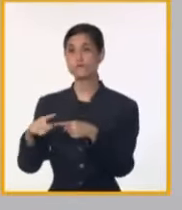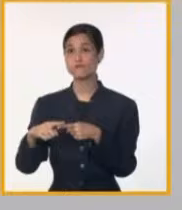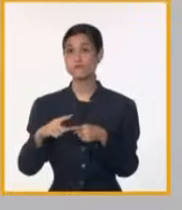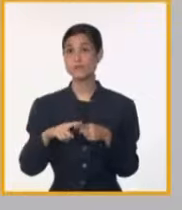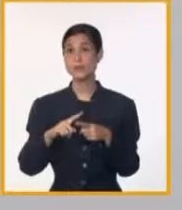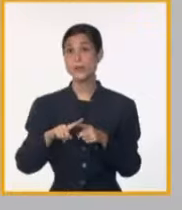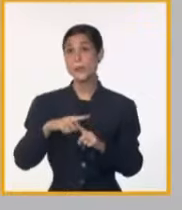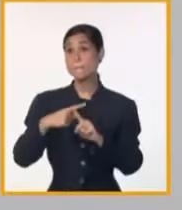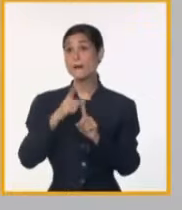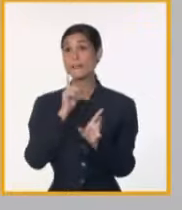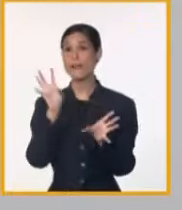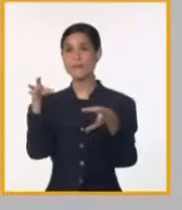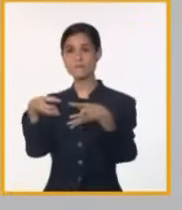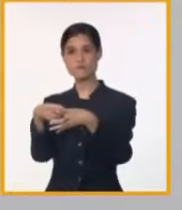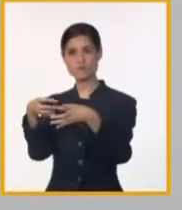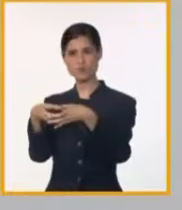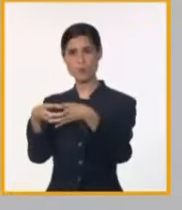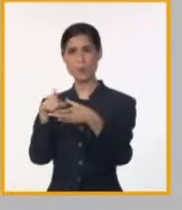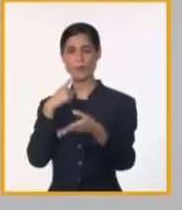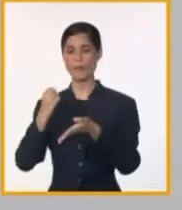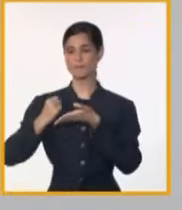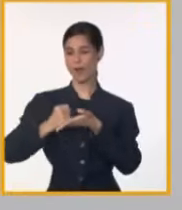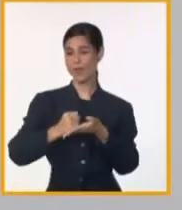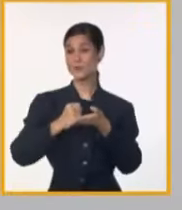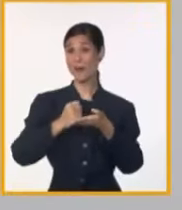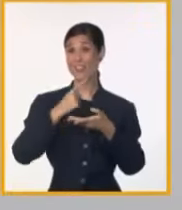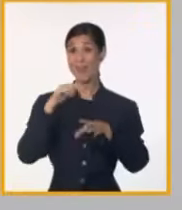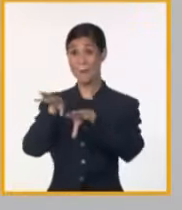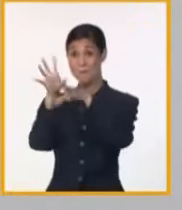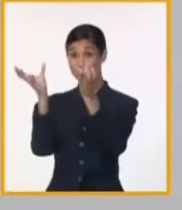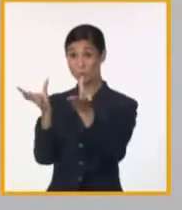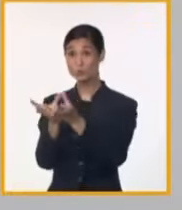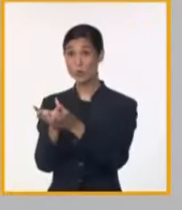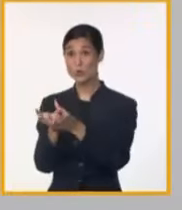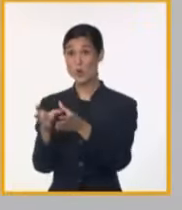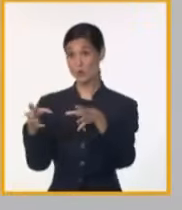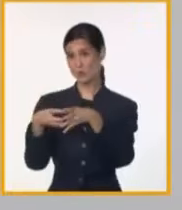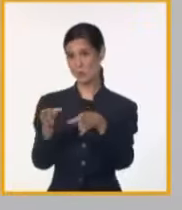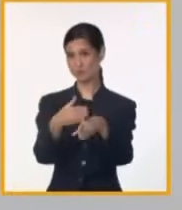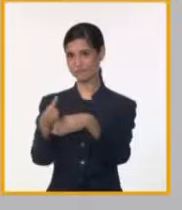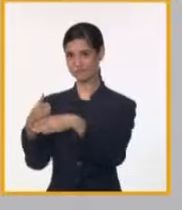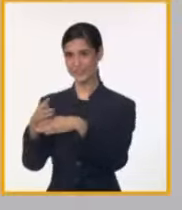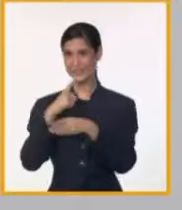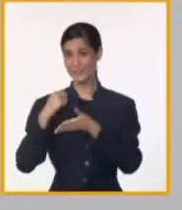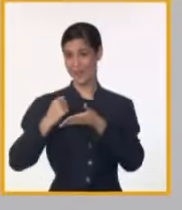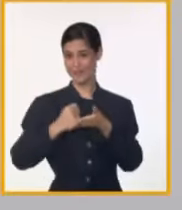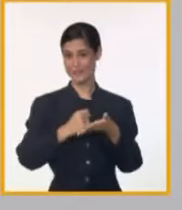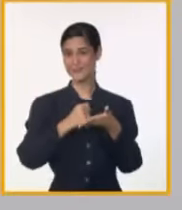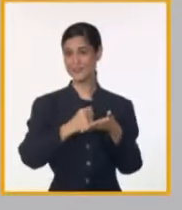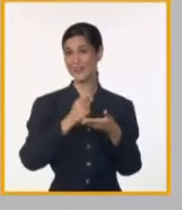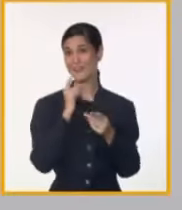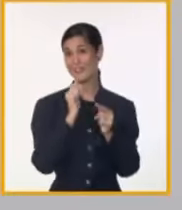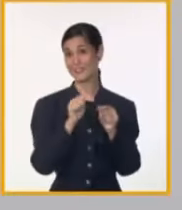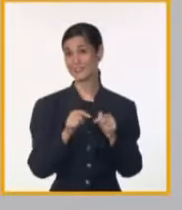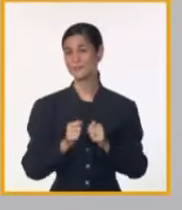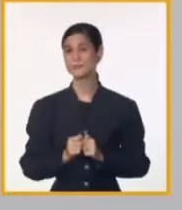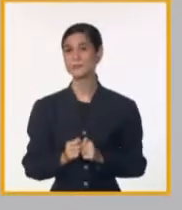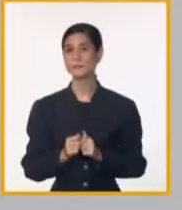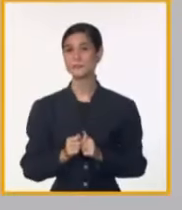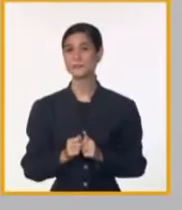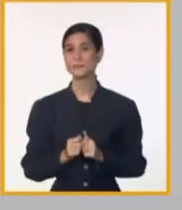el movimiento de solidaridad y de apoyo en el mundo entero pero han logrado de todas maneras mantener tapada es decir